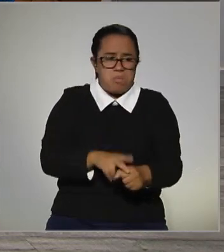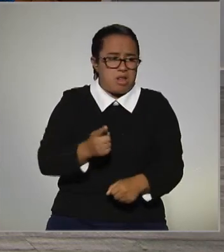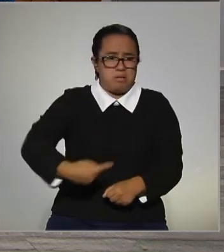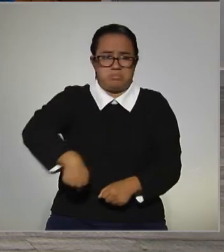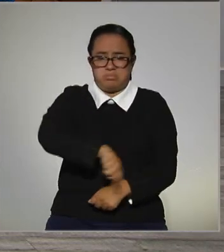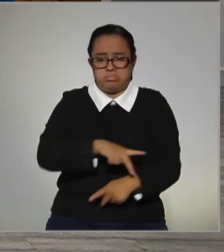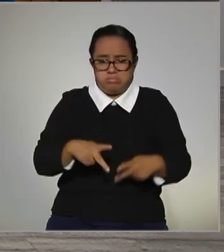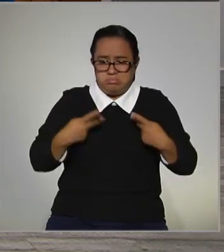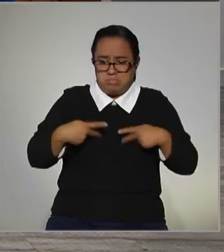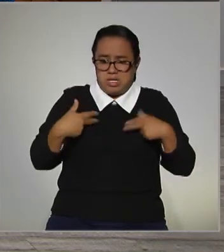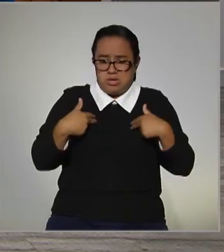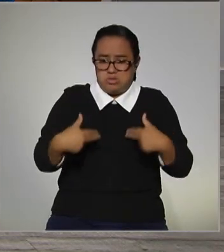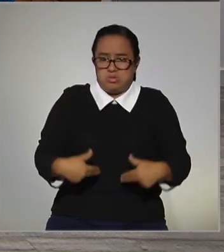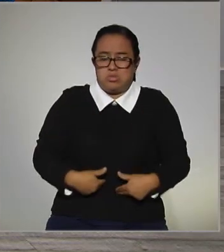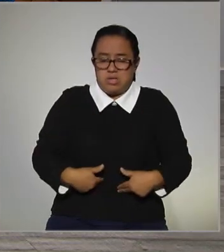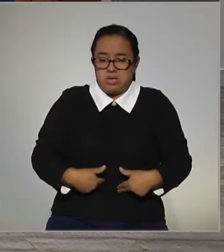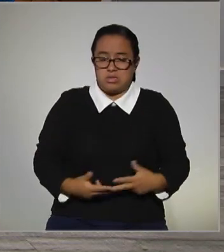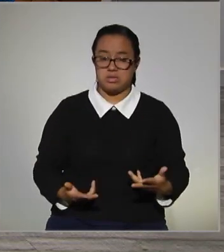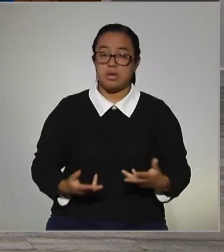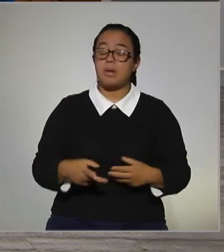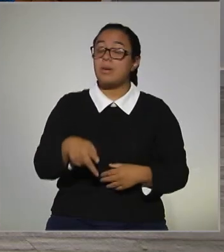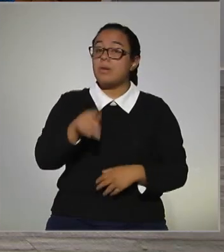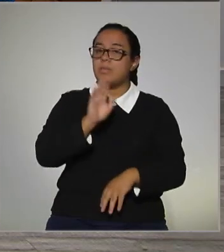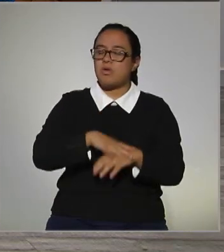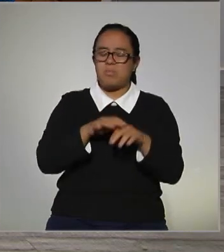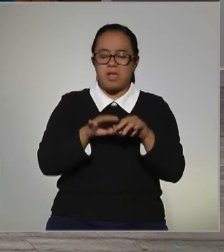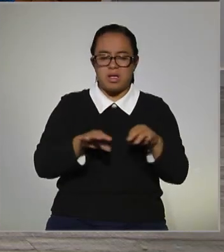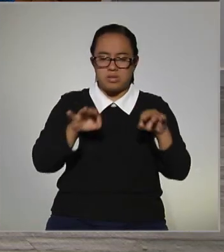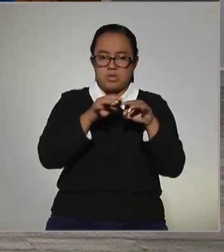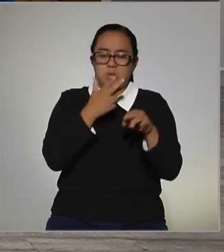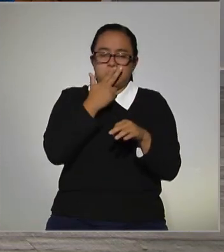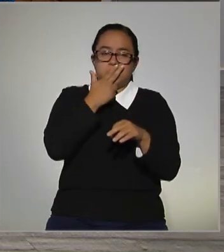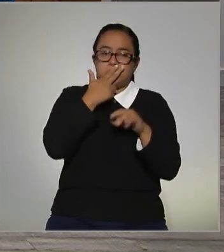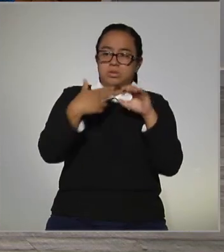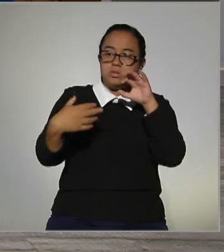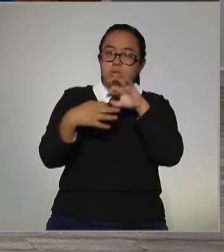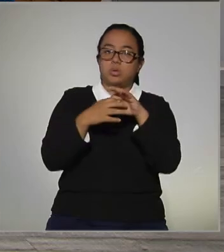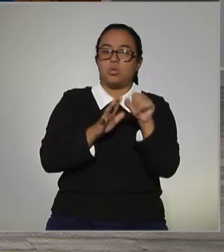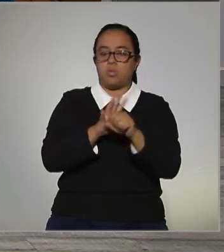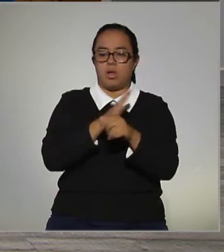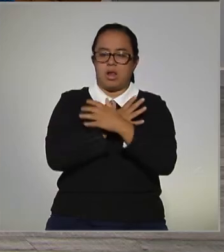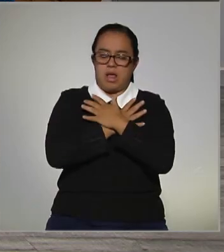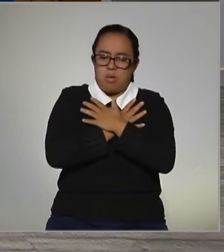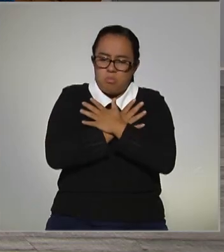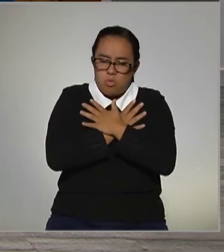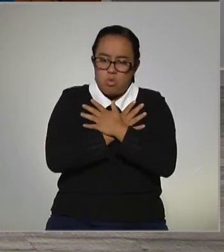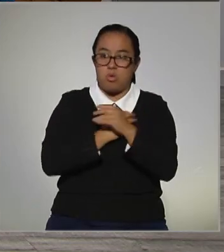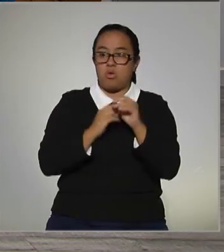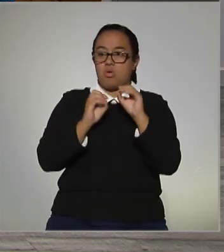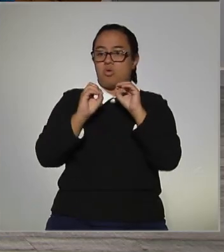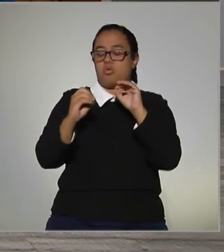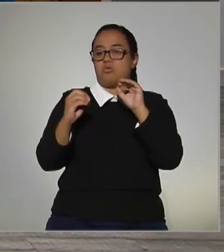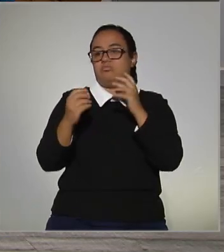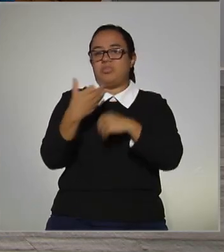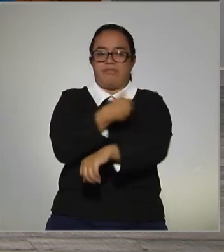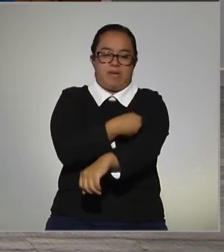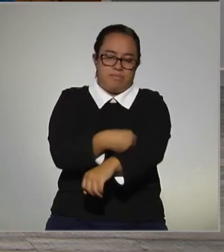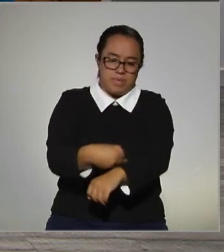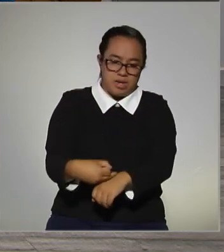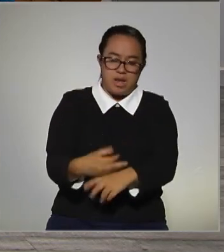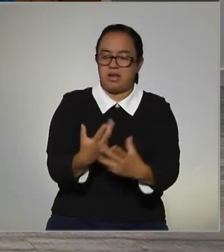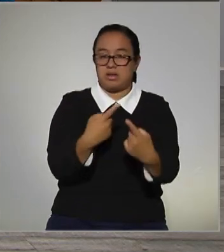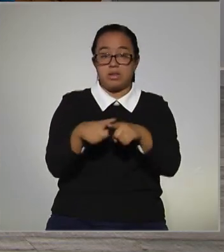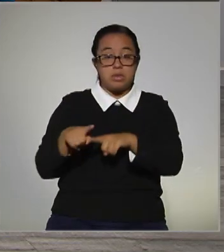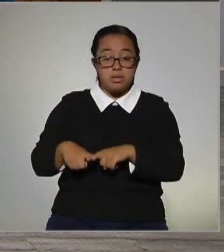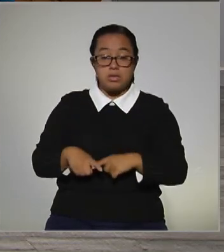personas, ¿no? Lo valioso de los vínculos, llámese amorosos, llámese filiales, etcétera, familiares, es